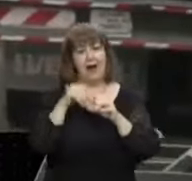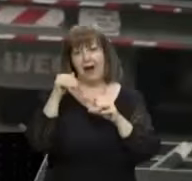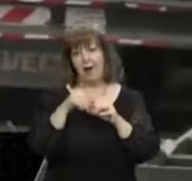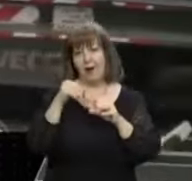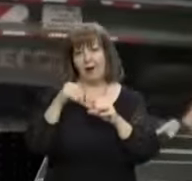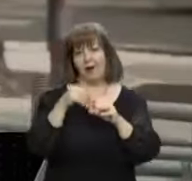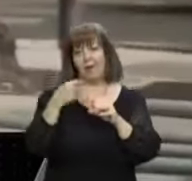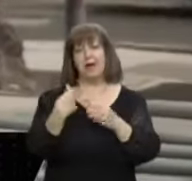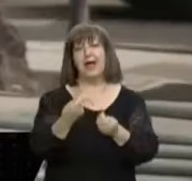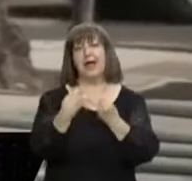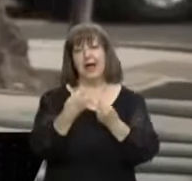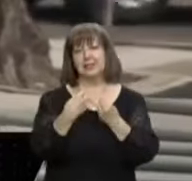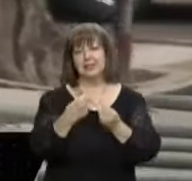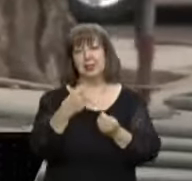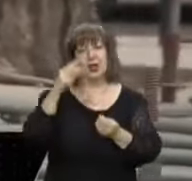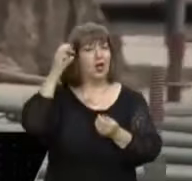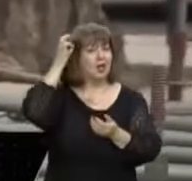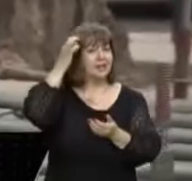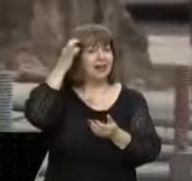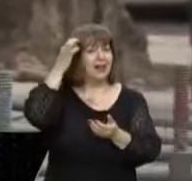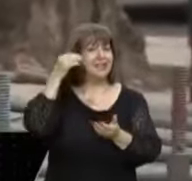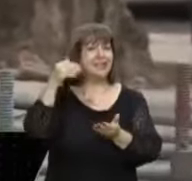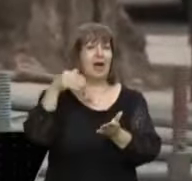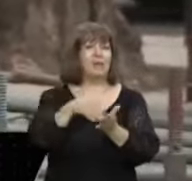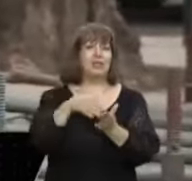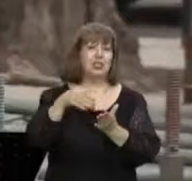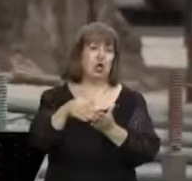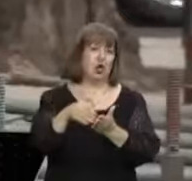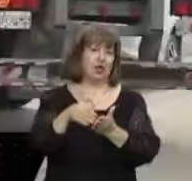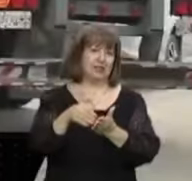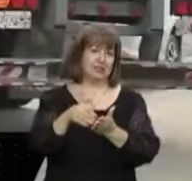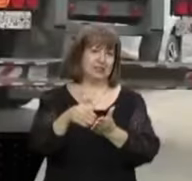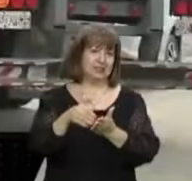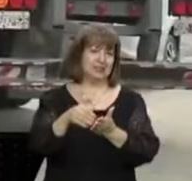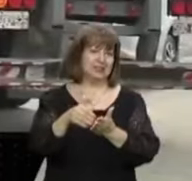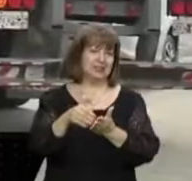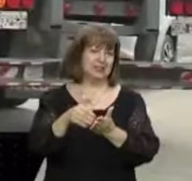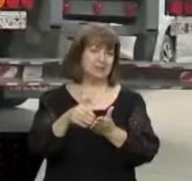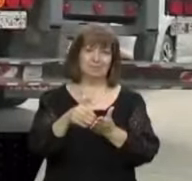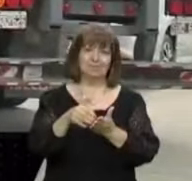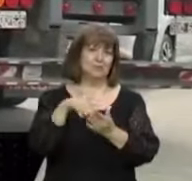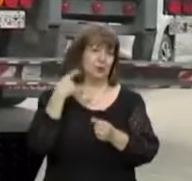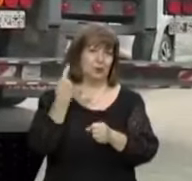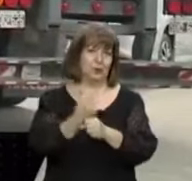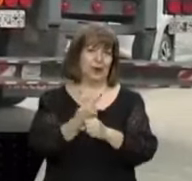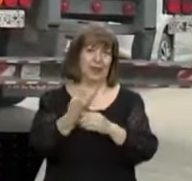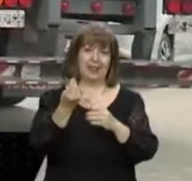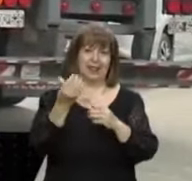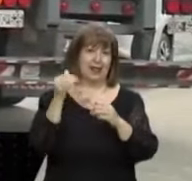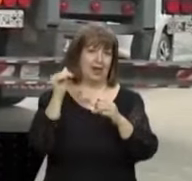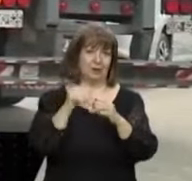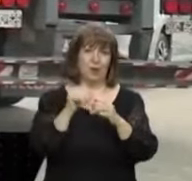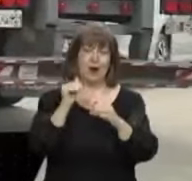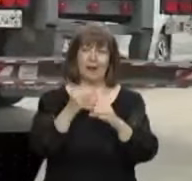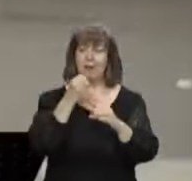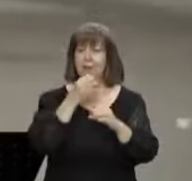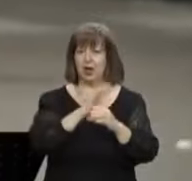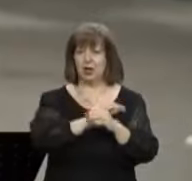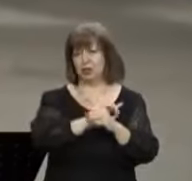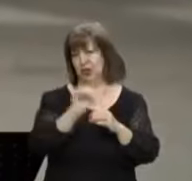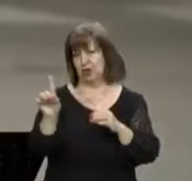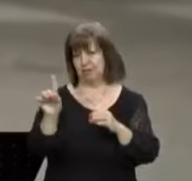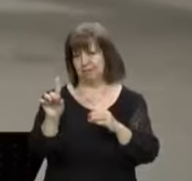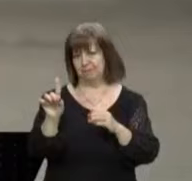Si viene Milei, ¿lo podemos, claro, subir con Lali al carro? No. No creo. No, no creo, ¿no? Hay que preguntar a Lali, que tampoco va a querer. No, no, bueno, yo creo que ninguno de los